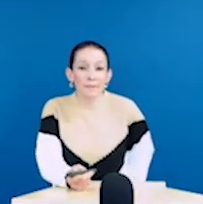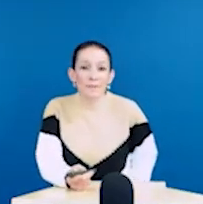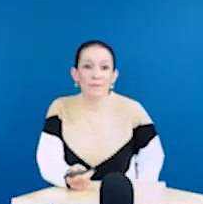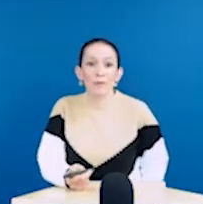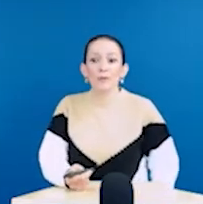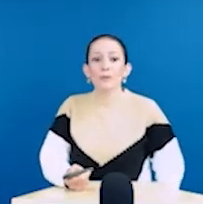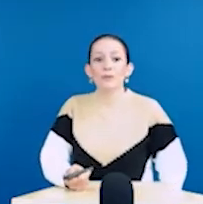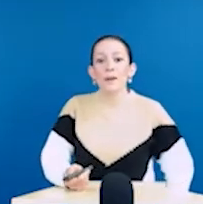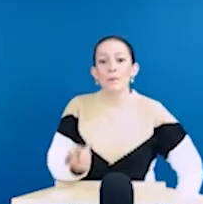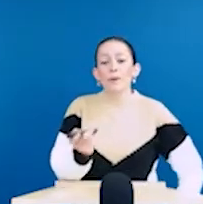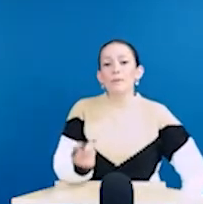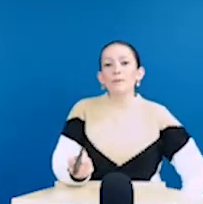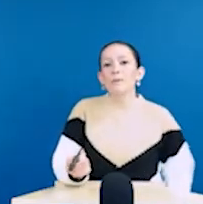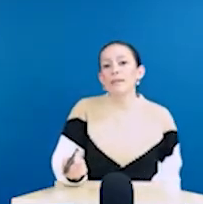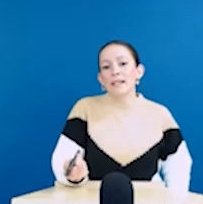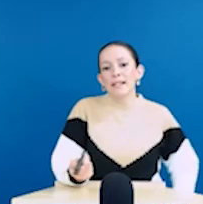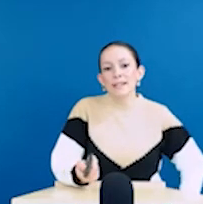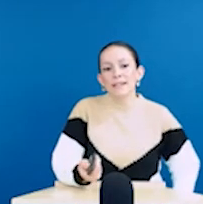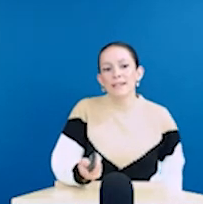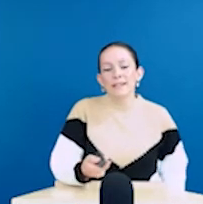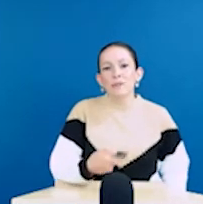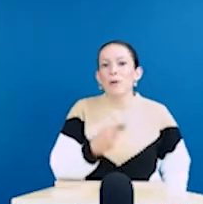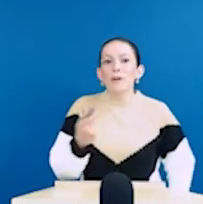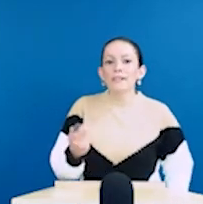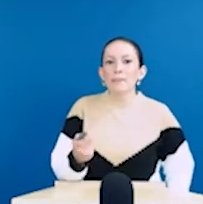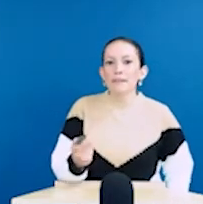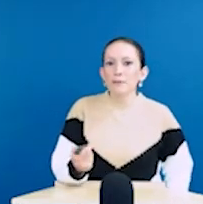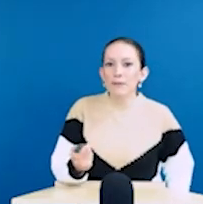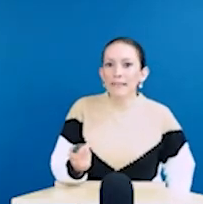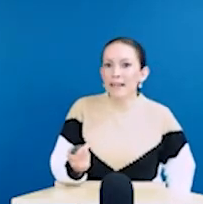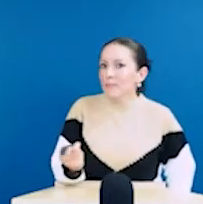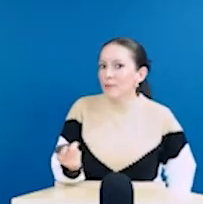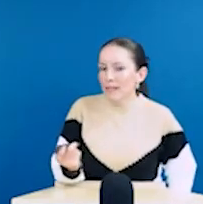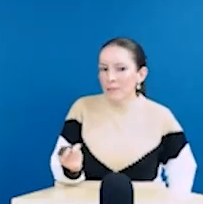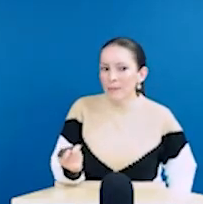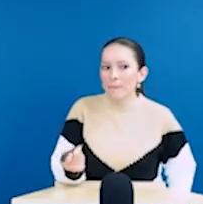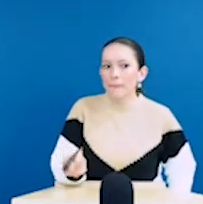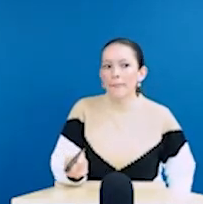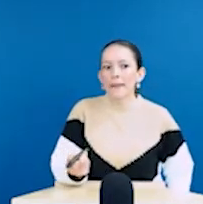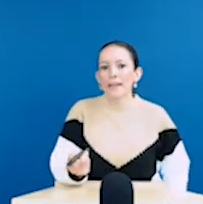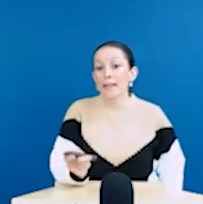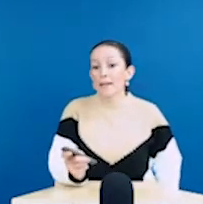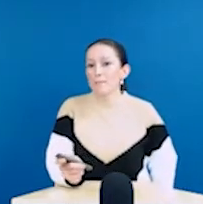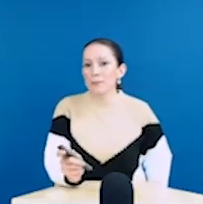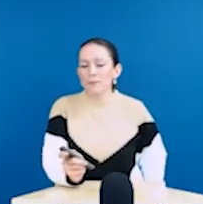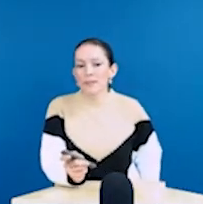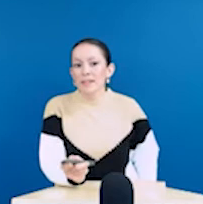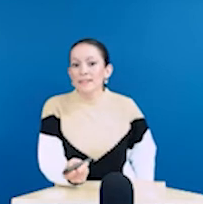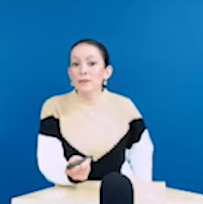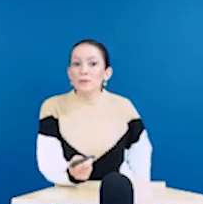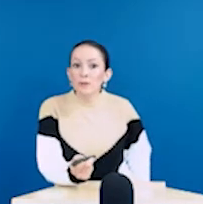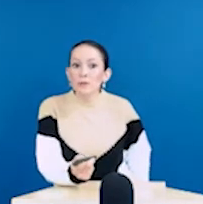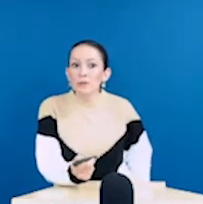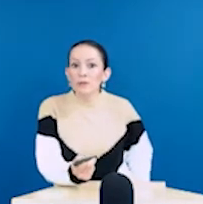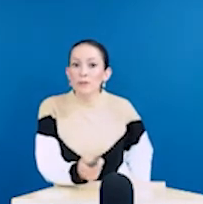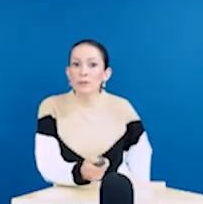general, nosotros podemos dominar todo lo que está pasando en una sala de quimioterapia. Ejemplo,